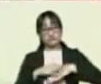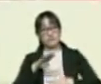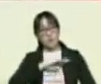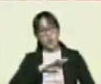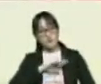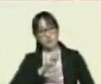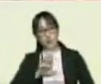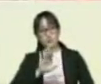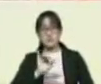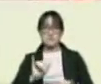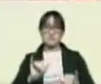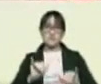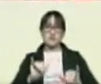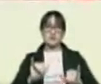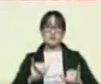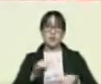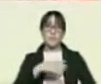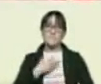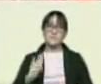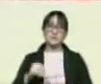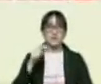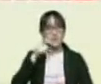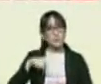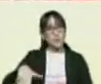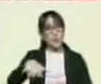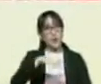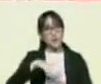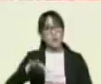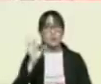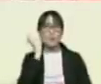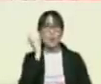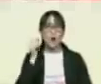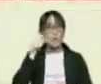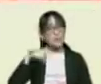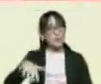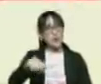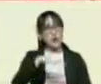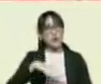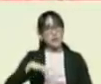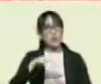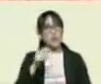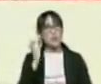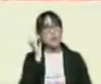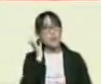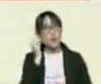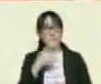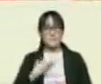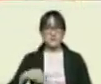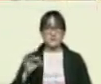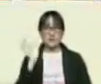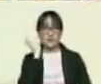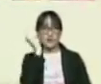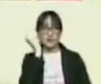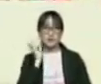pertenece a ustedes mismos. Presidente pueblo, mujer pueblo, mujer presidenta.